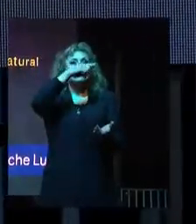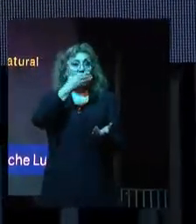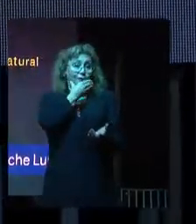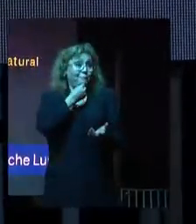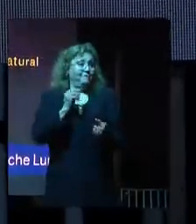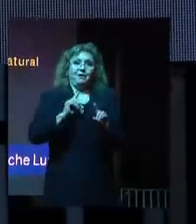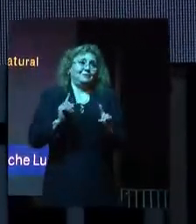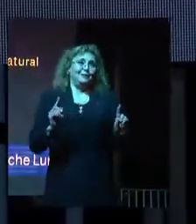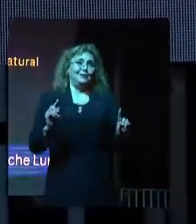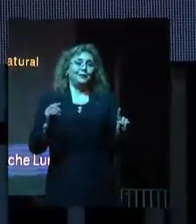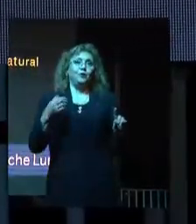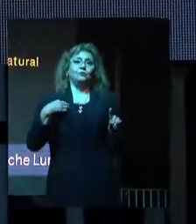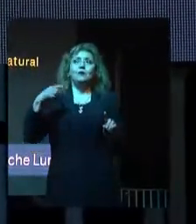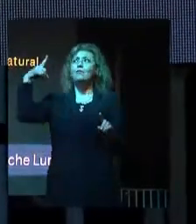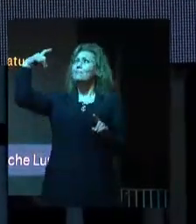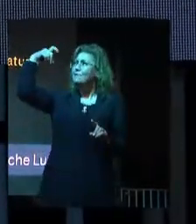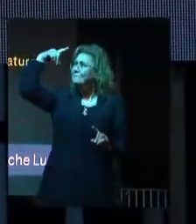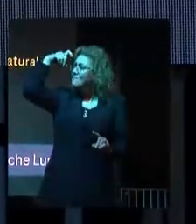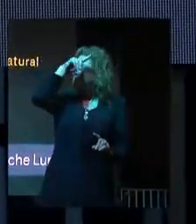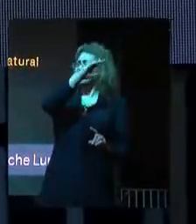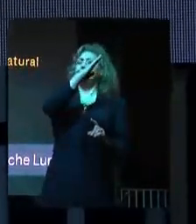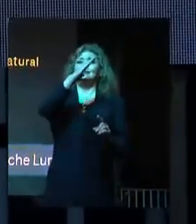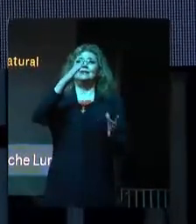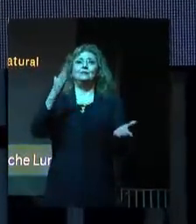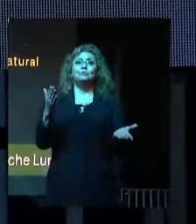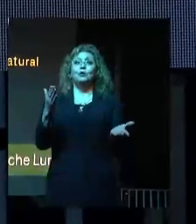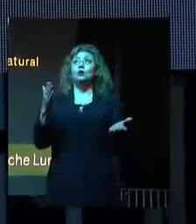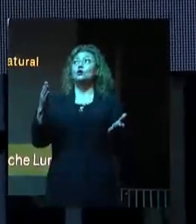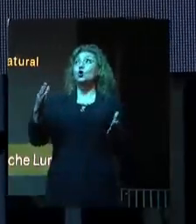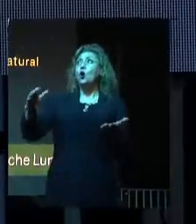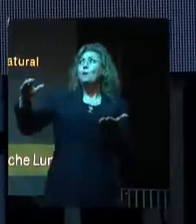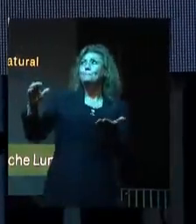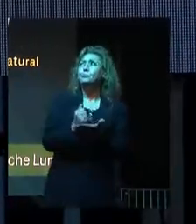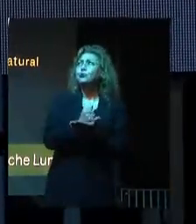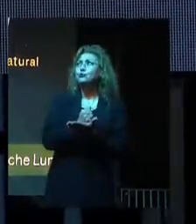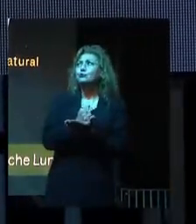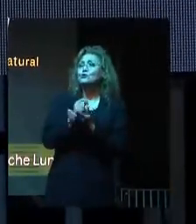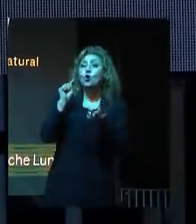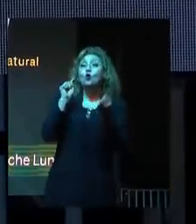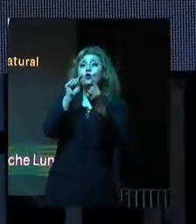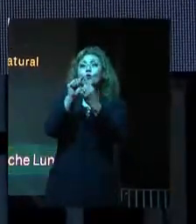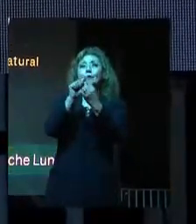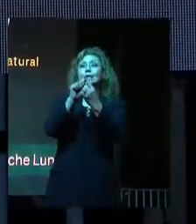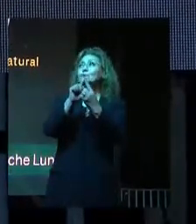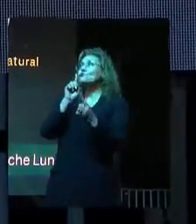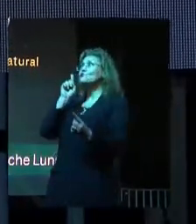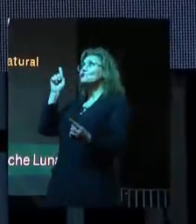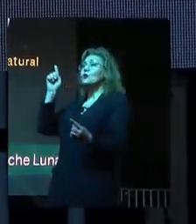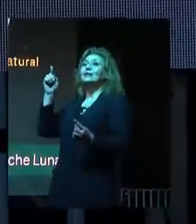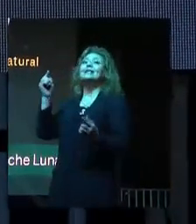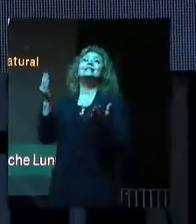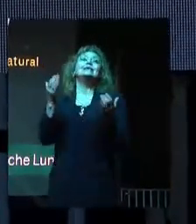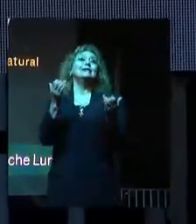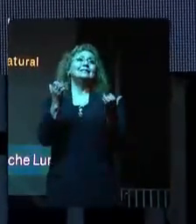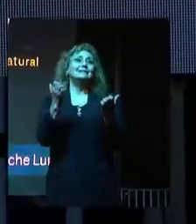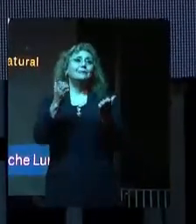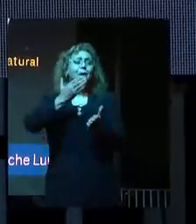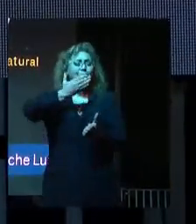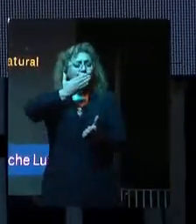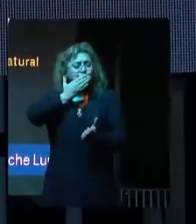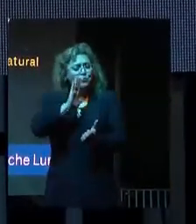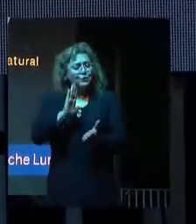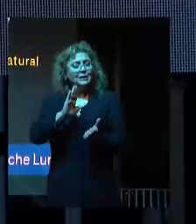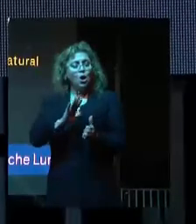fácil. Yo sé, dice, que es muy difícil. Y para poder lograr ese objetivo vamos a necesitar el mejor